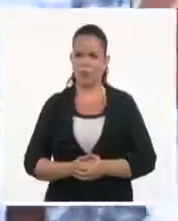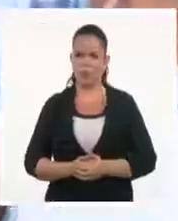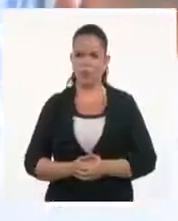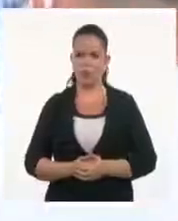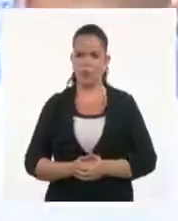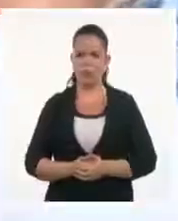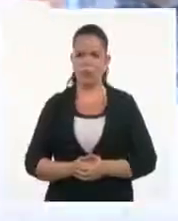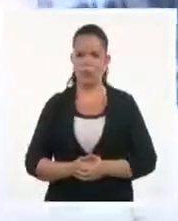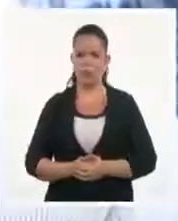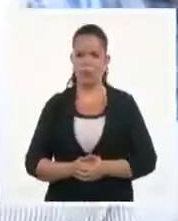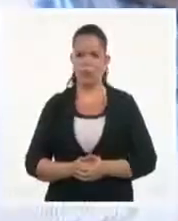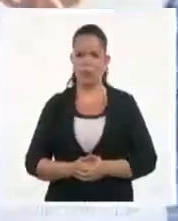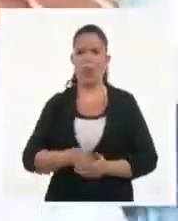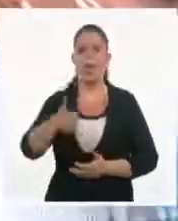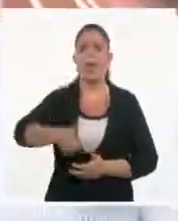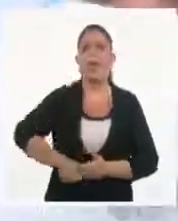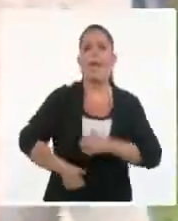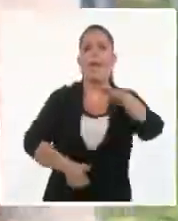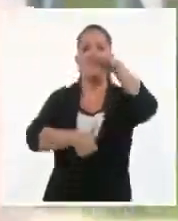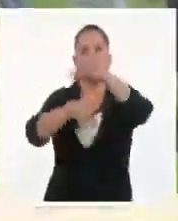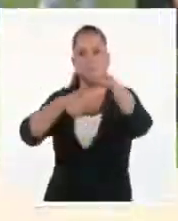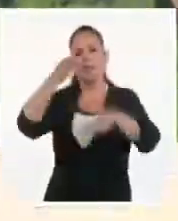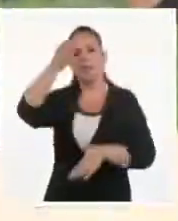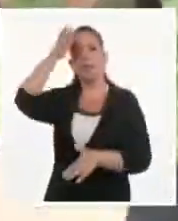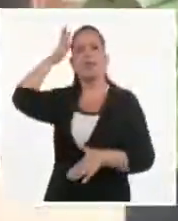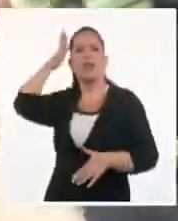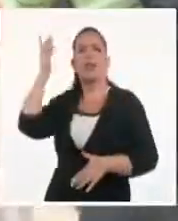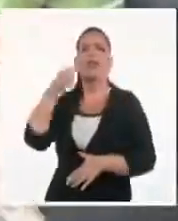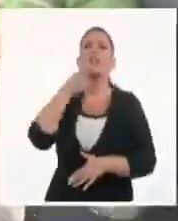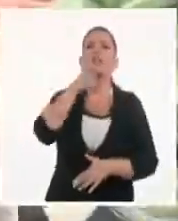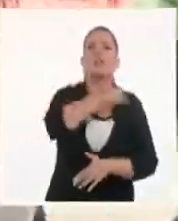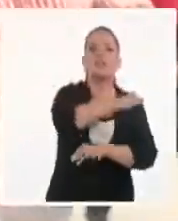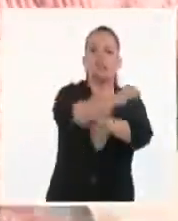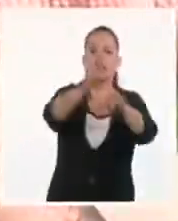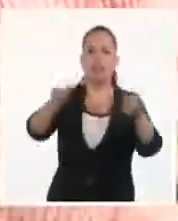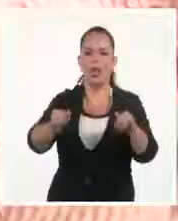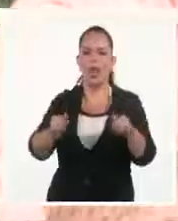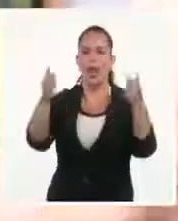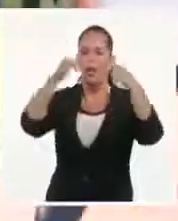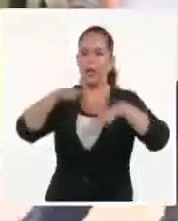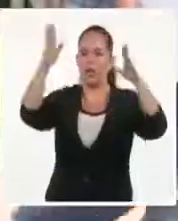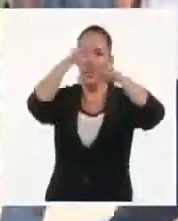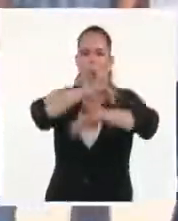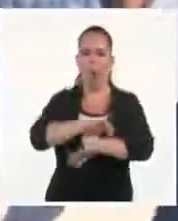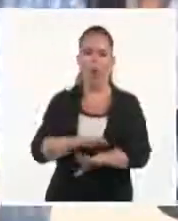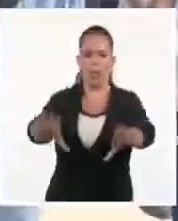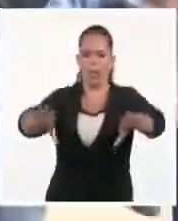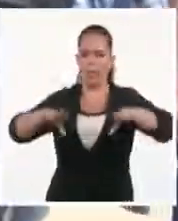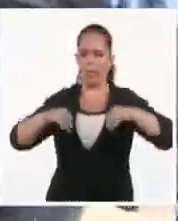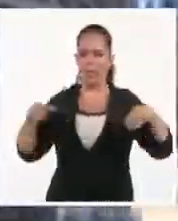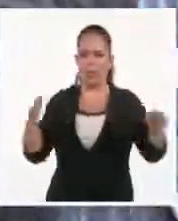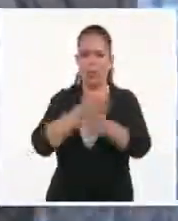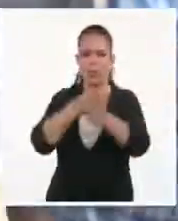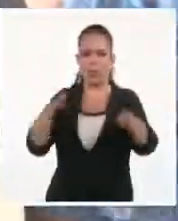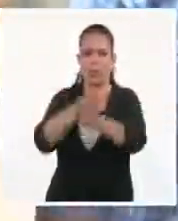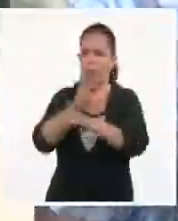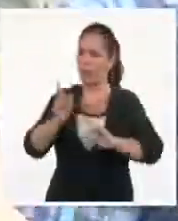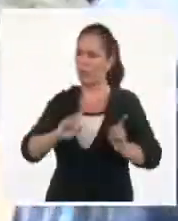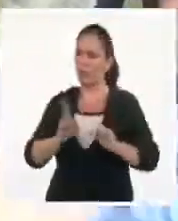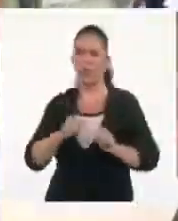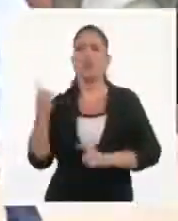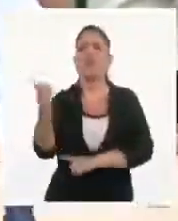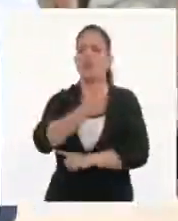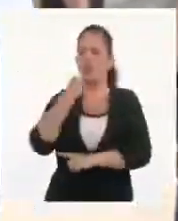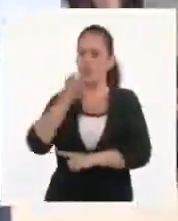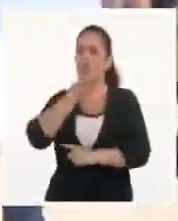Díaz-Canel les envía el mensaje al pueblo de que no se permitirá desestabilización. Vamos a salir adelante como siempre lo hemos hecho a través